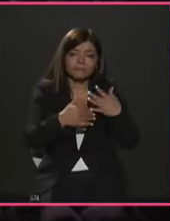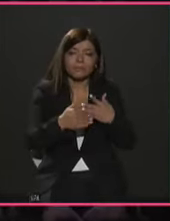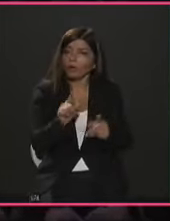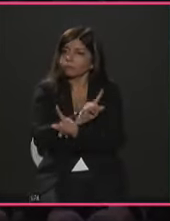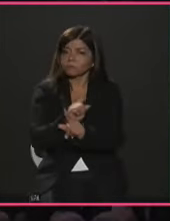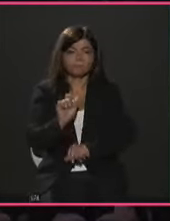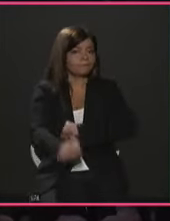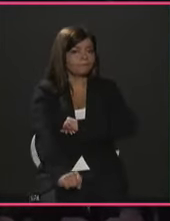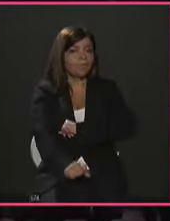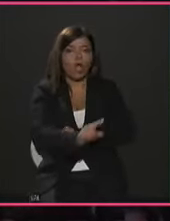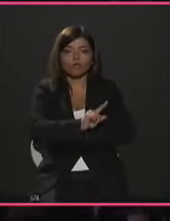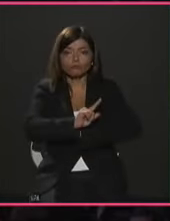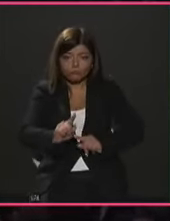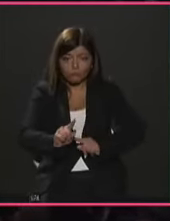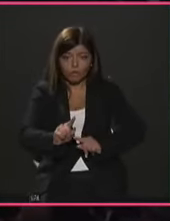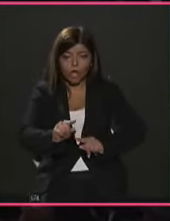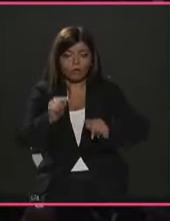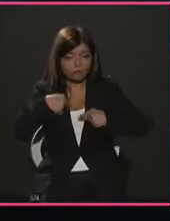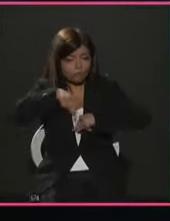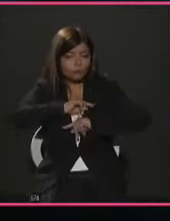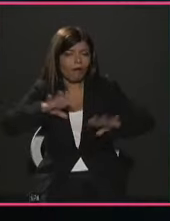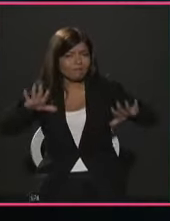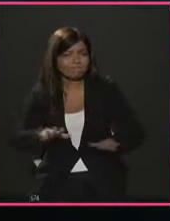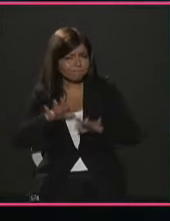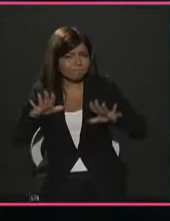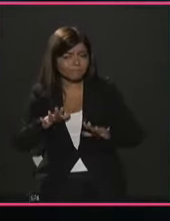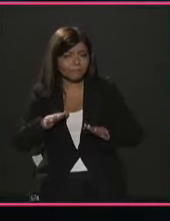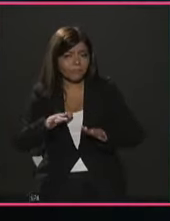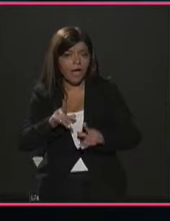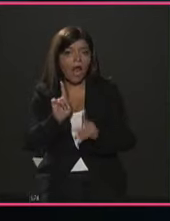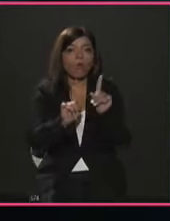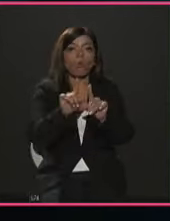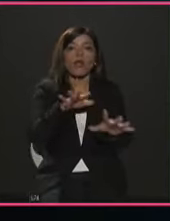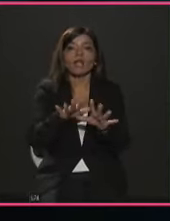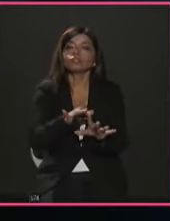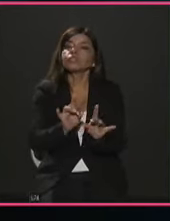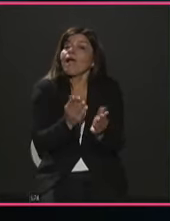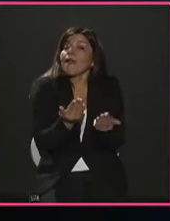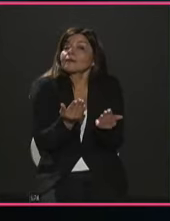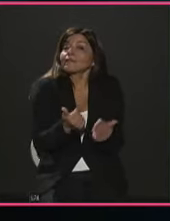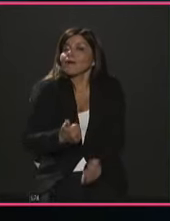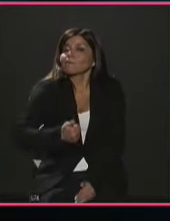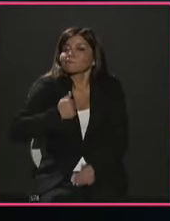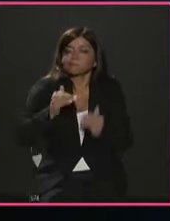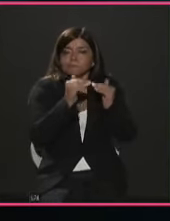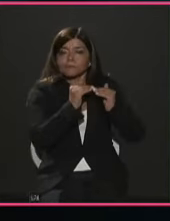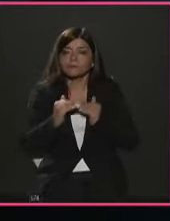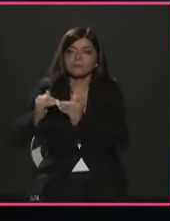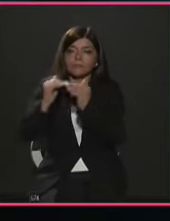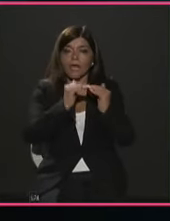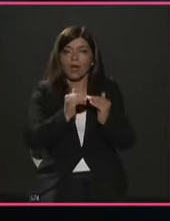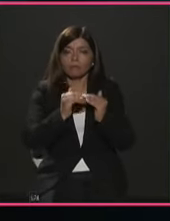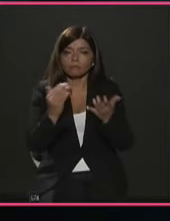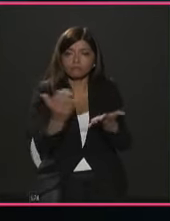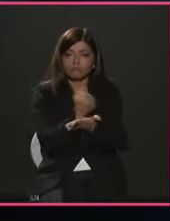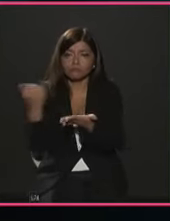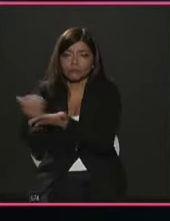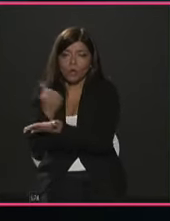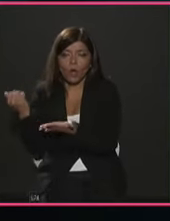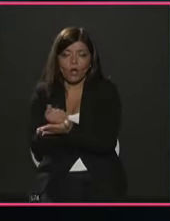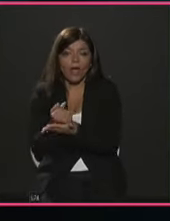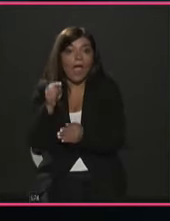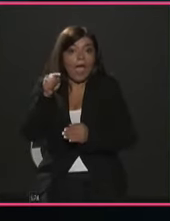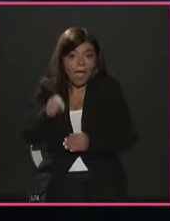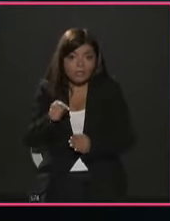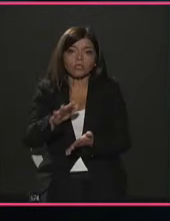inaceptable acá tenemos que empujar hay ciertas iniciativas que requieren de voluntad política transversal para poder sacarlas adelante y este es